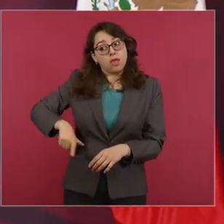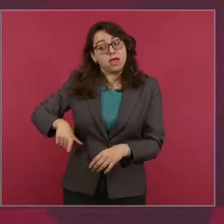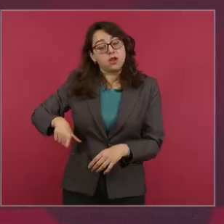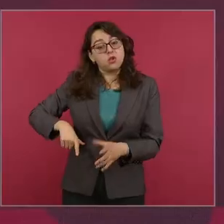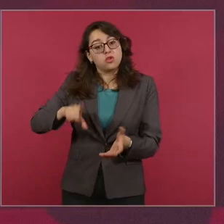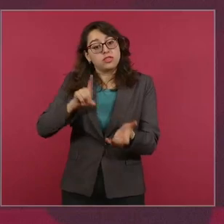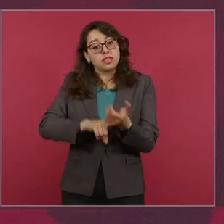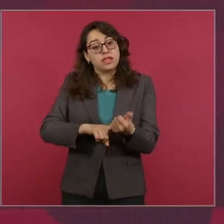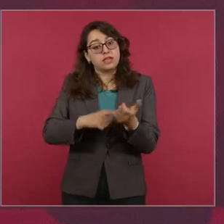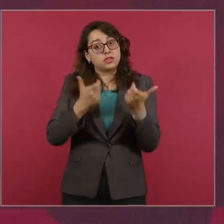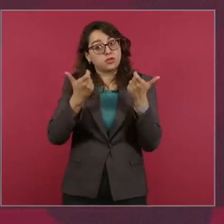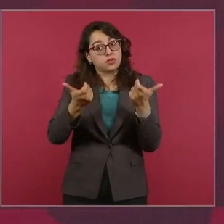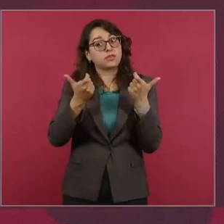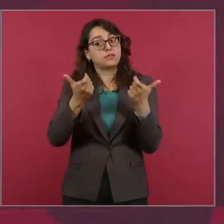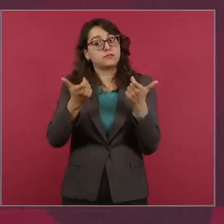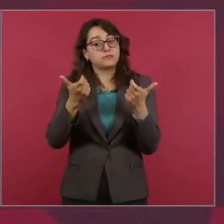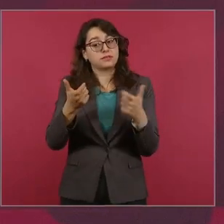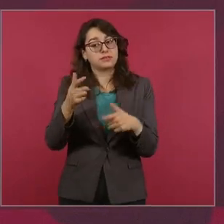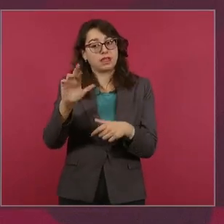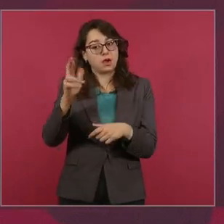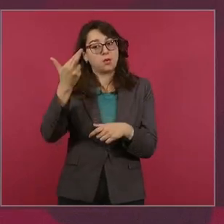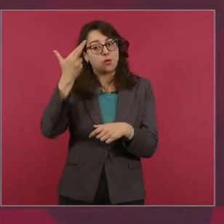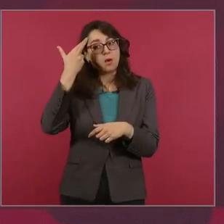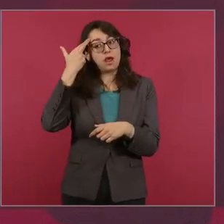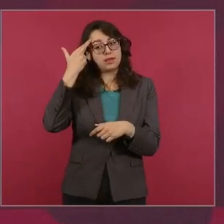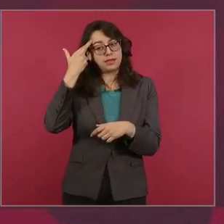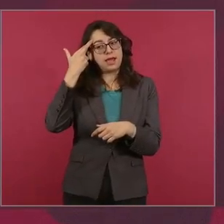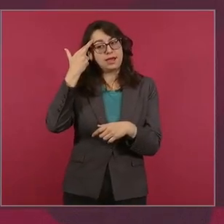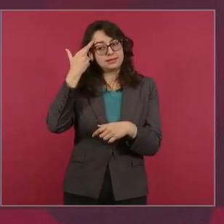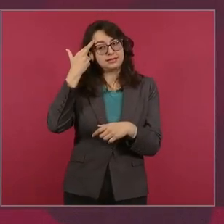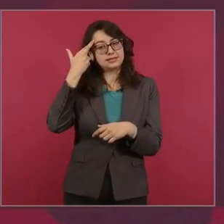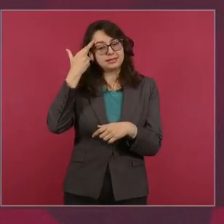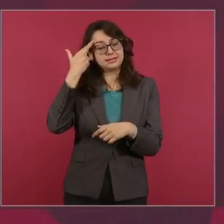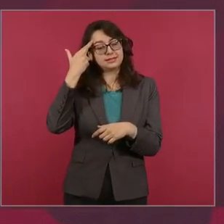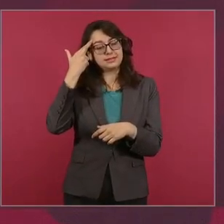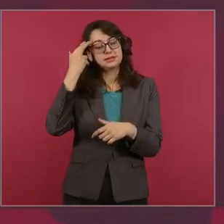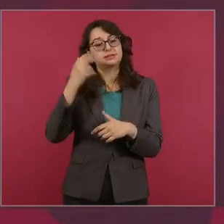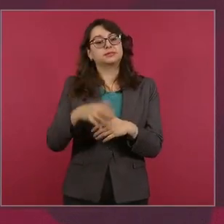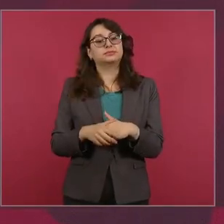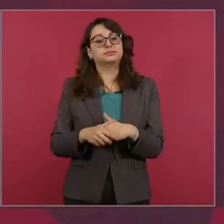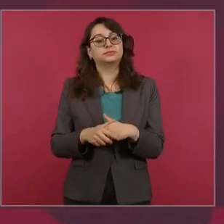en los tiempos que ellos bueno, siguen teniendo mucha influencia,